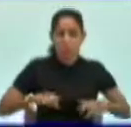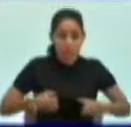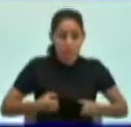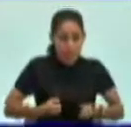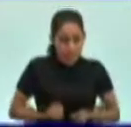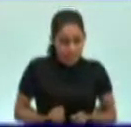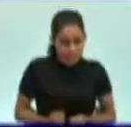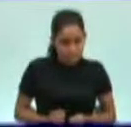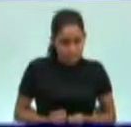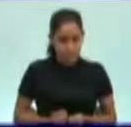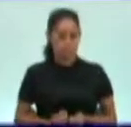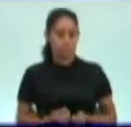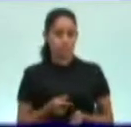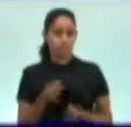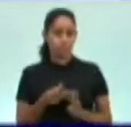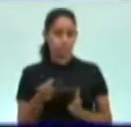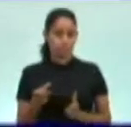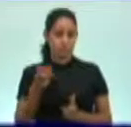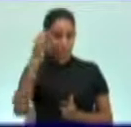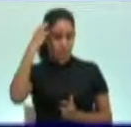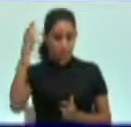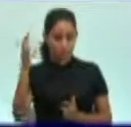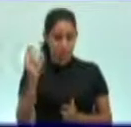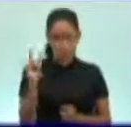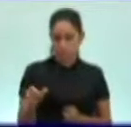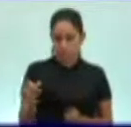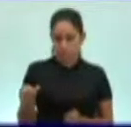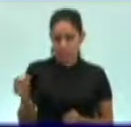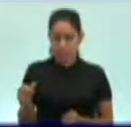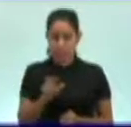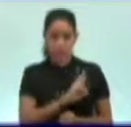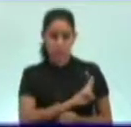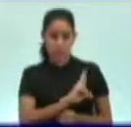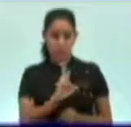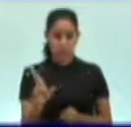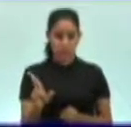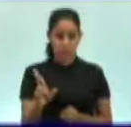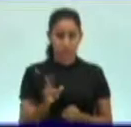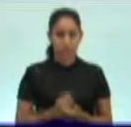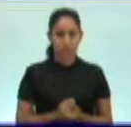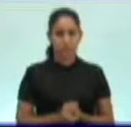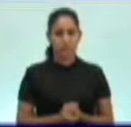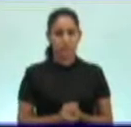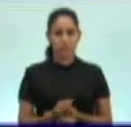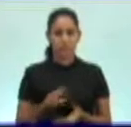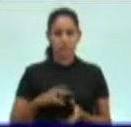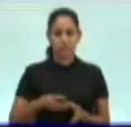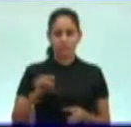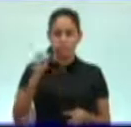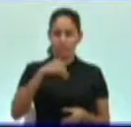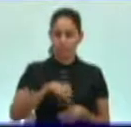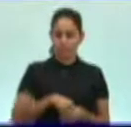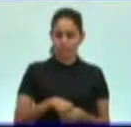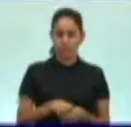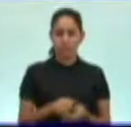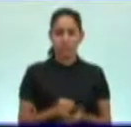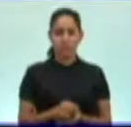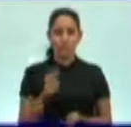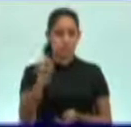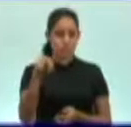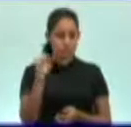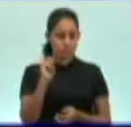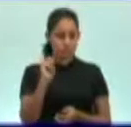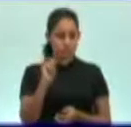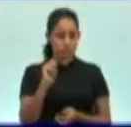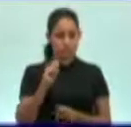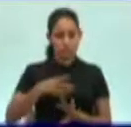obligatoriedad para los organismos responsabilizados con la formación integral de las nuevas generaciones, la